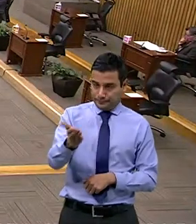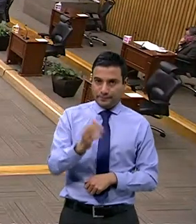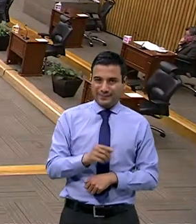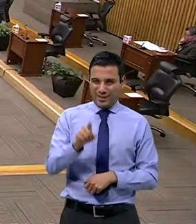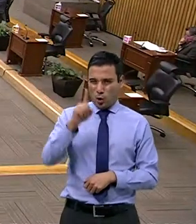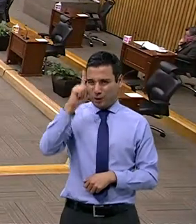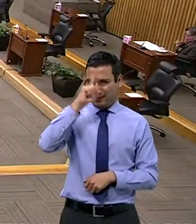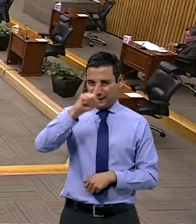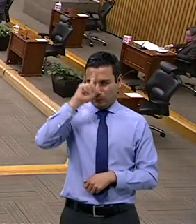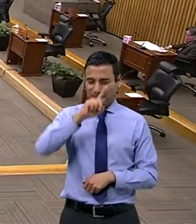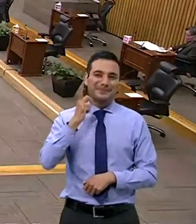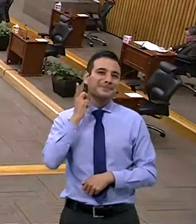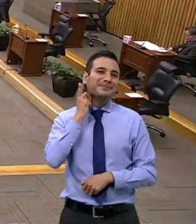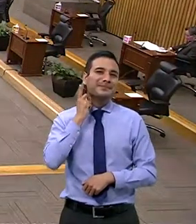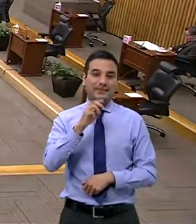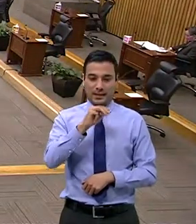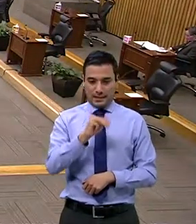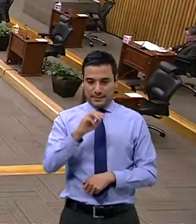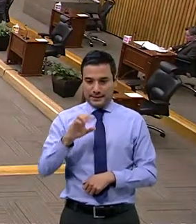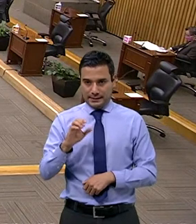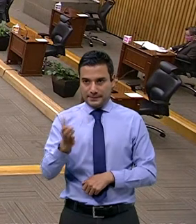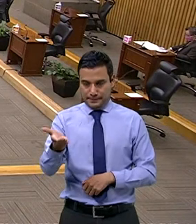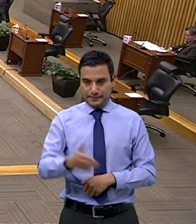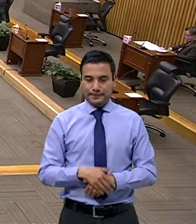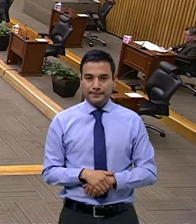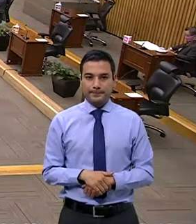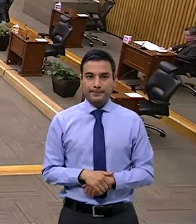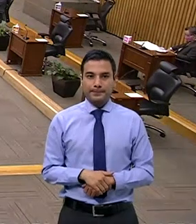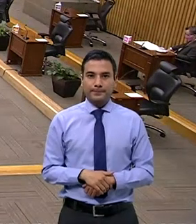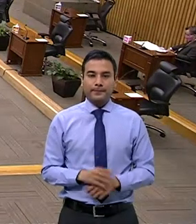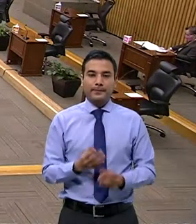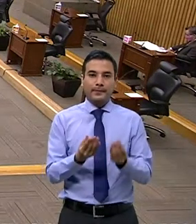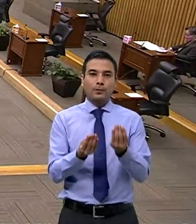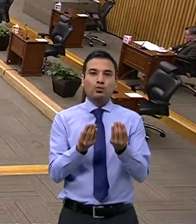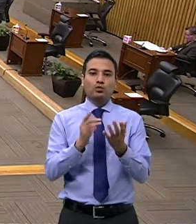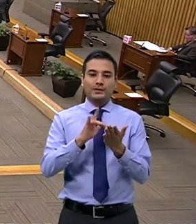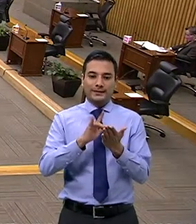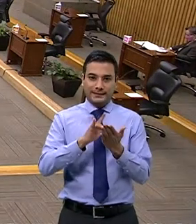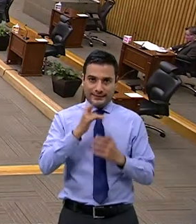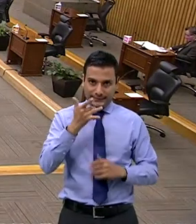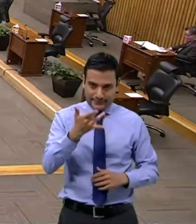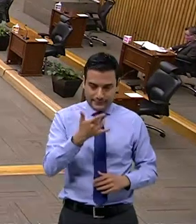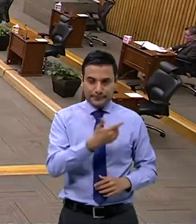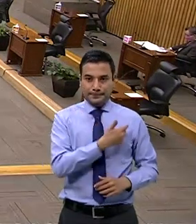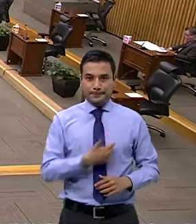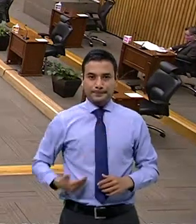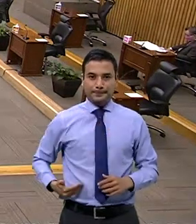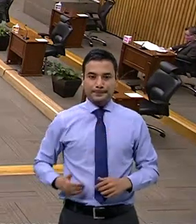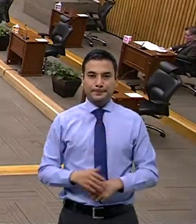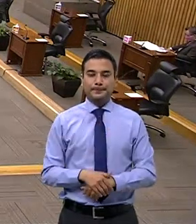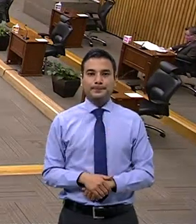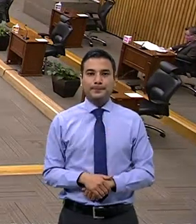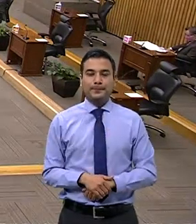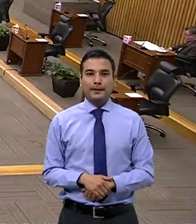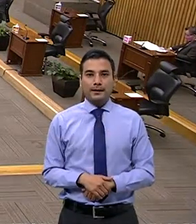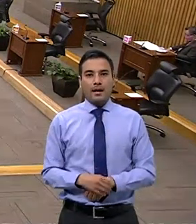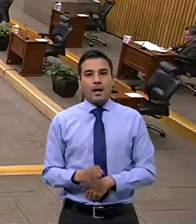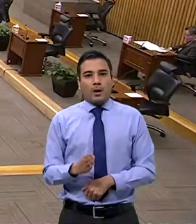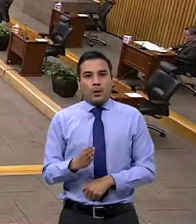poder legislativo demonio ciudadano muchas gracias presidente pues bueno